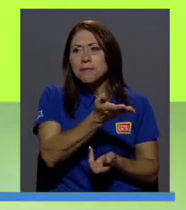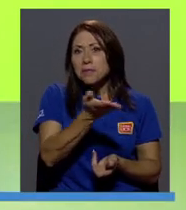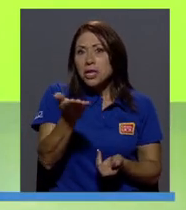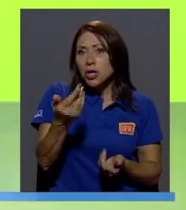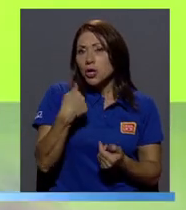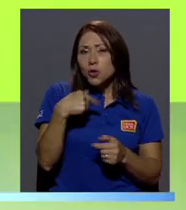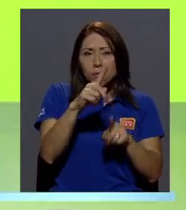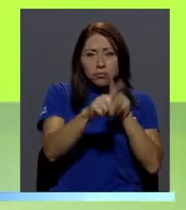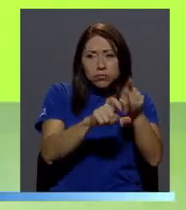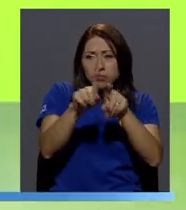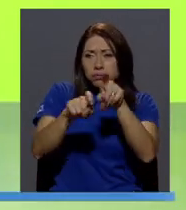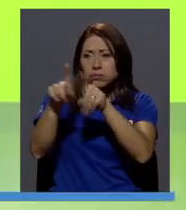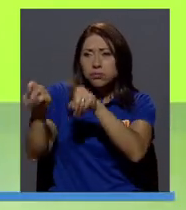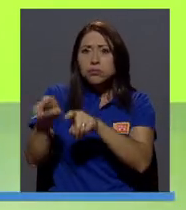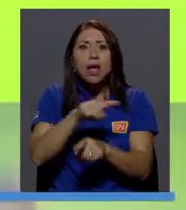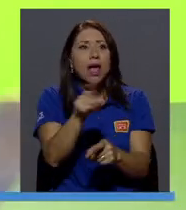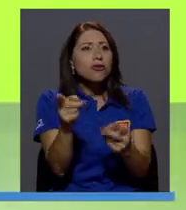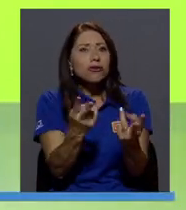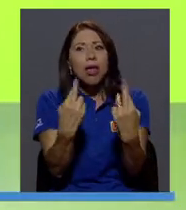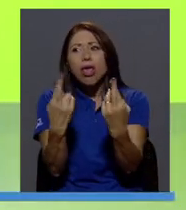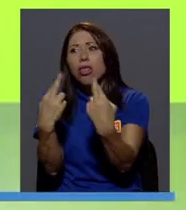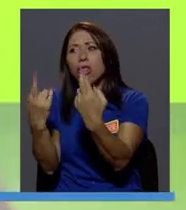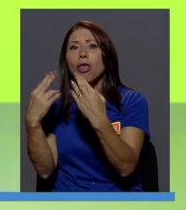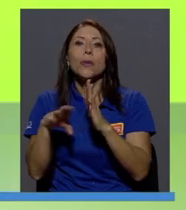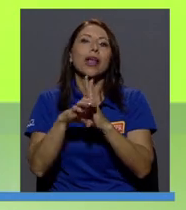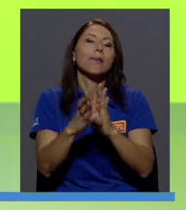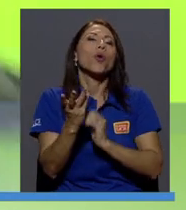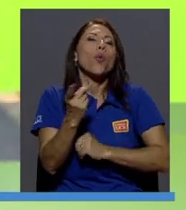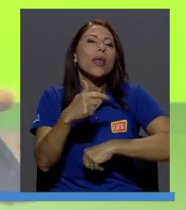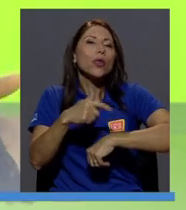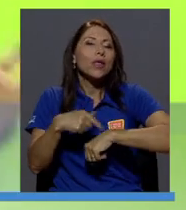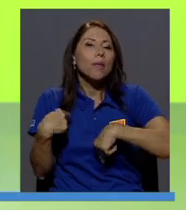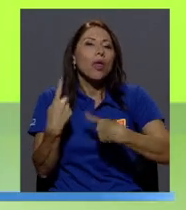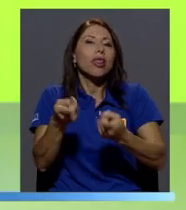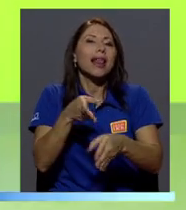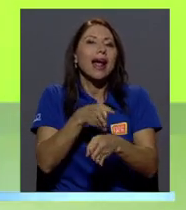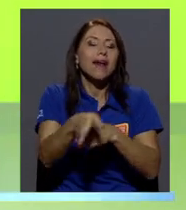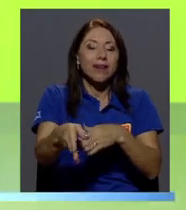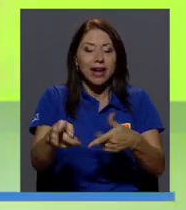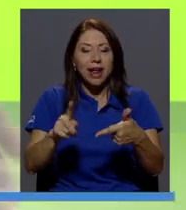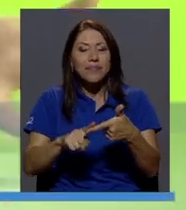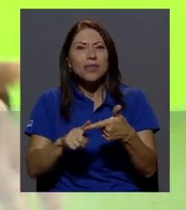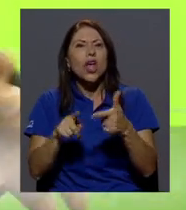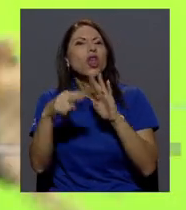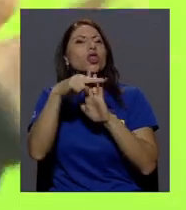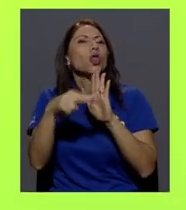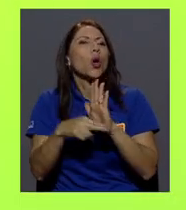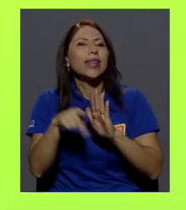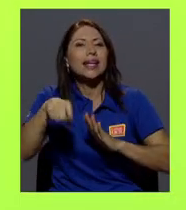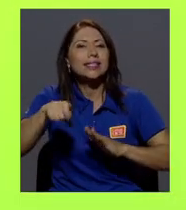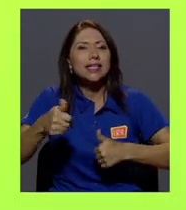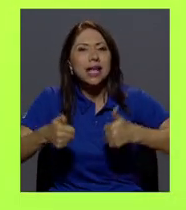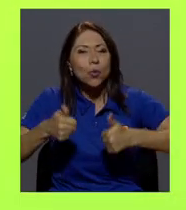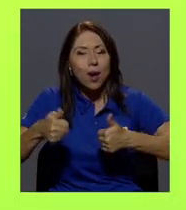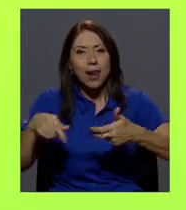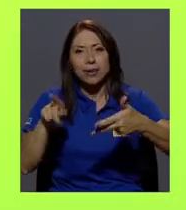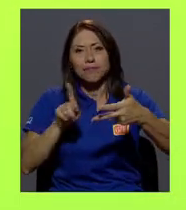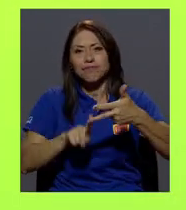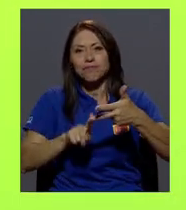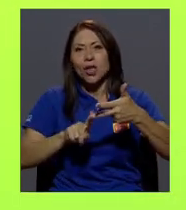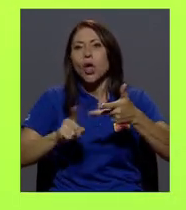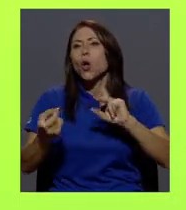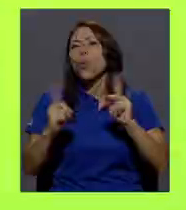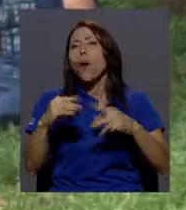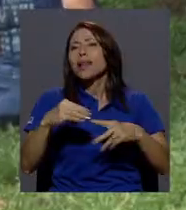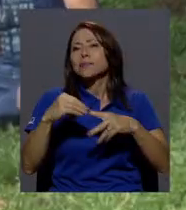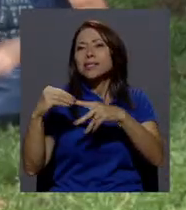como demasiadas dudas que uno tiene, como cuánto dura la carrera, los cortes, en qué énfasis podemos